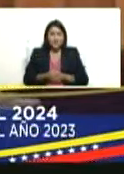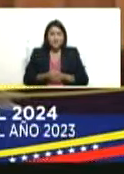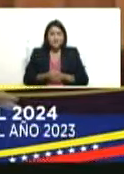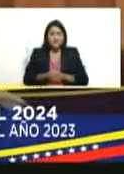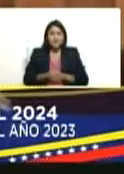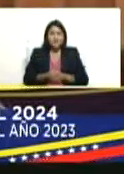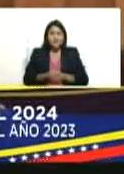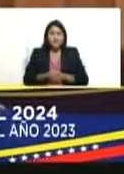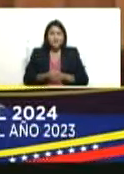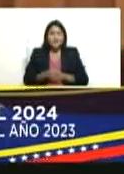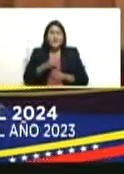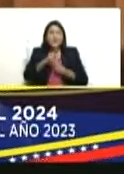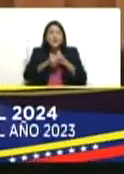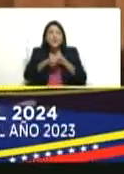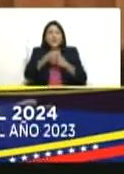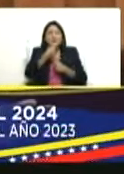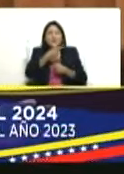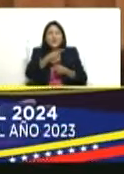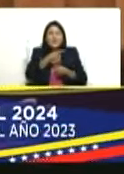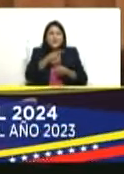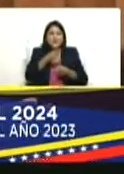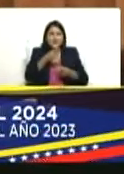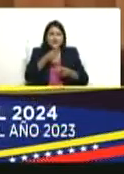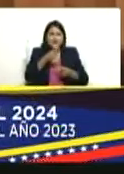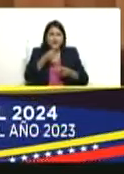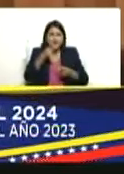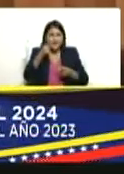Como dice en Colombia, a veces toca.